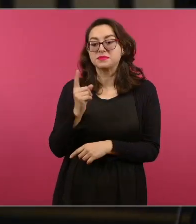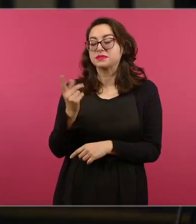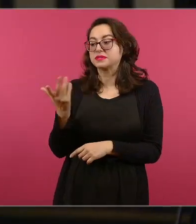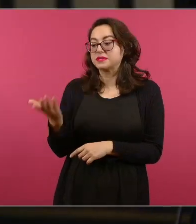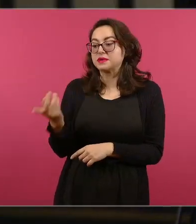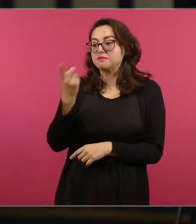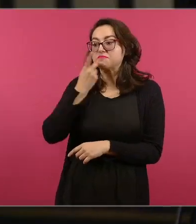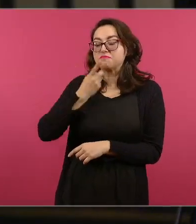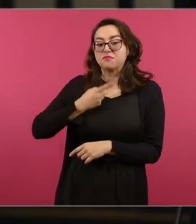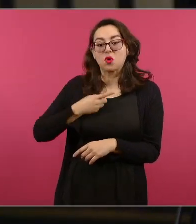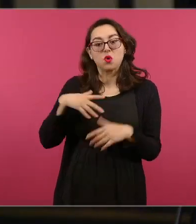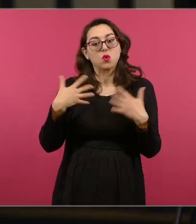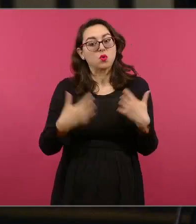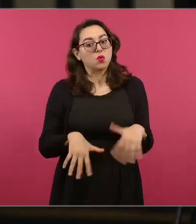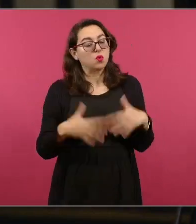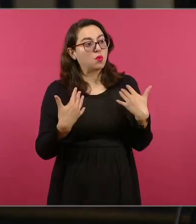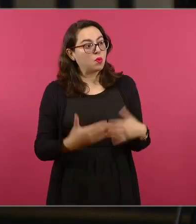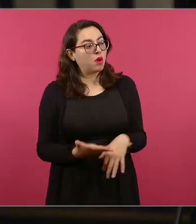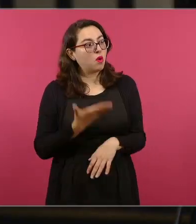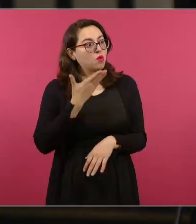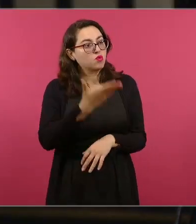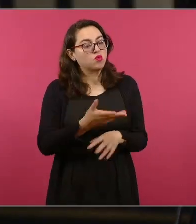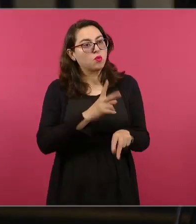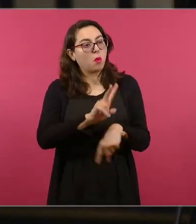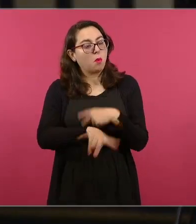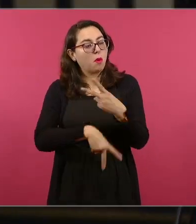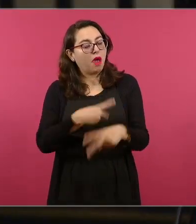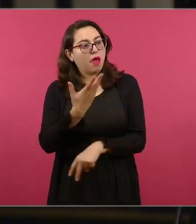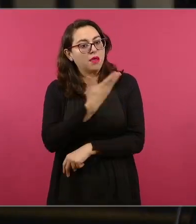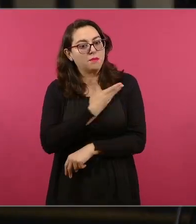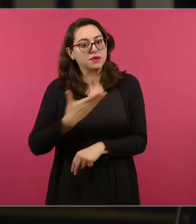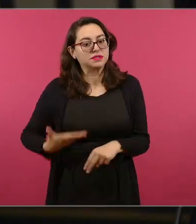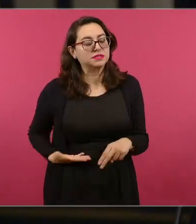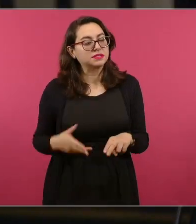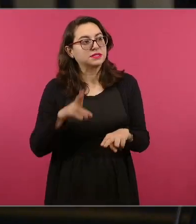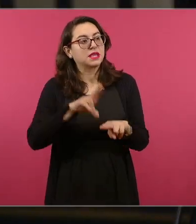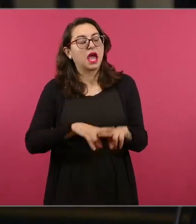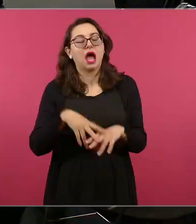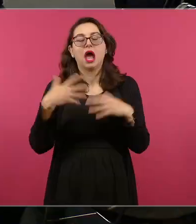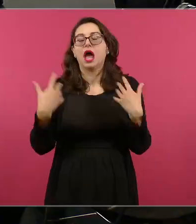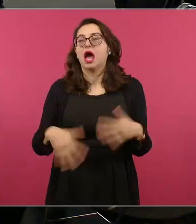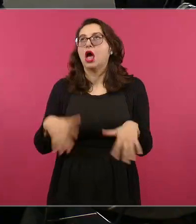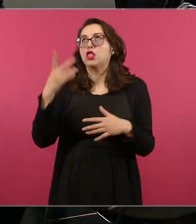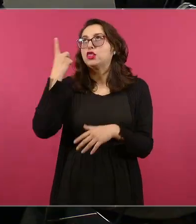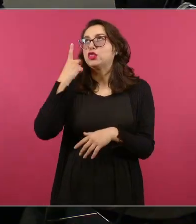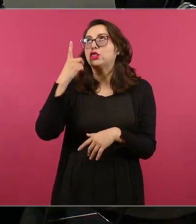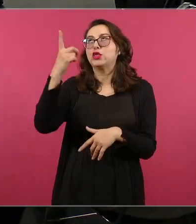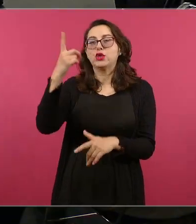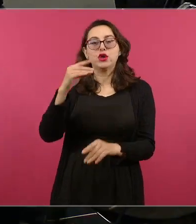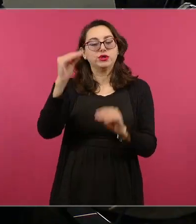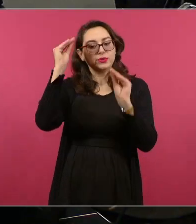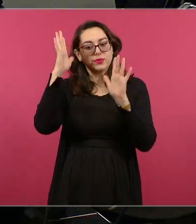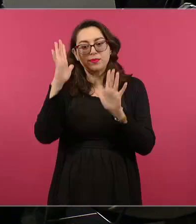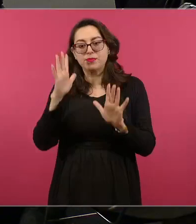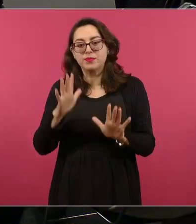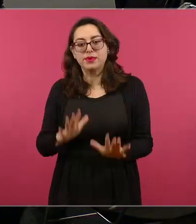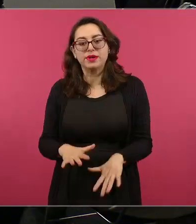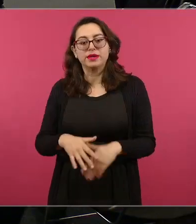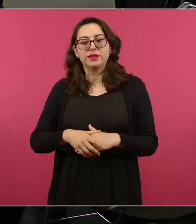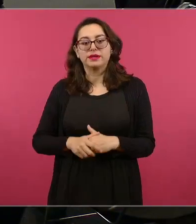sentada. A veces participo, a veces no, pero aquí estoy, bendito Dios. Y eso fue lo que yo viví en aquellos